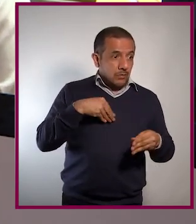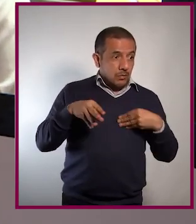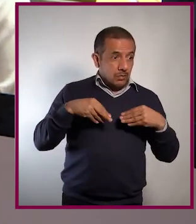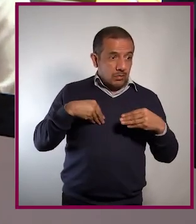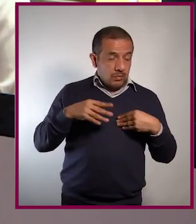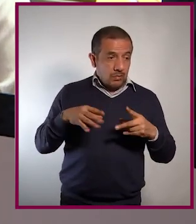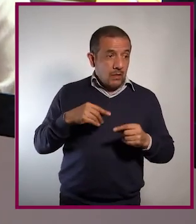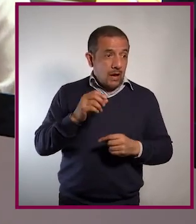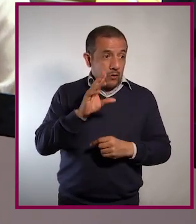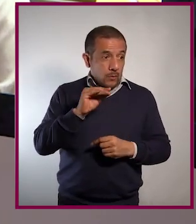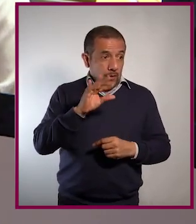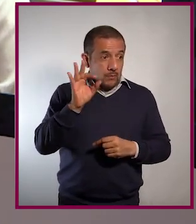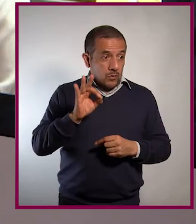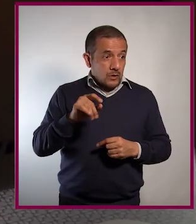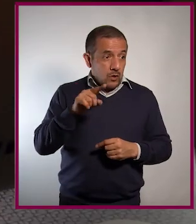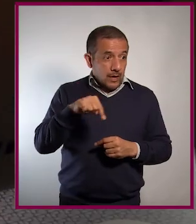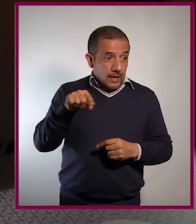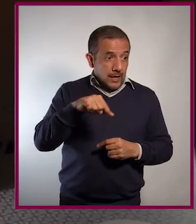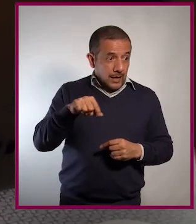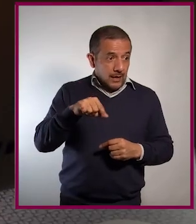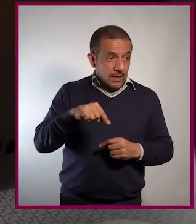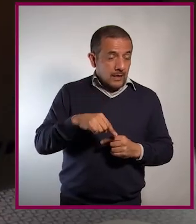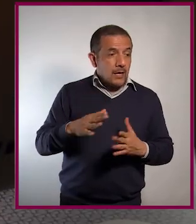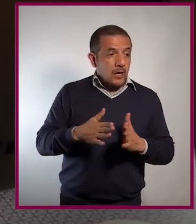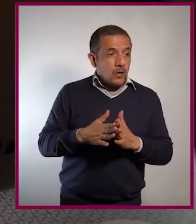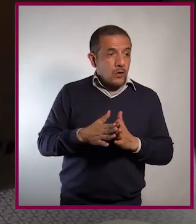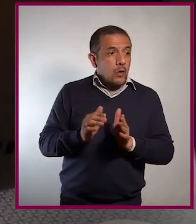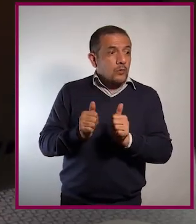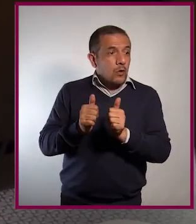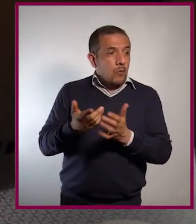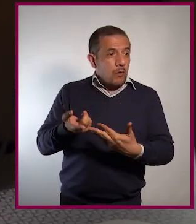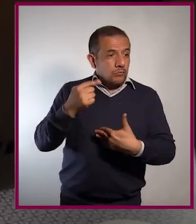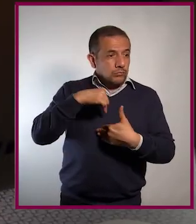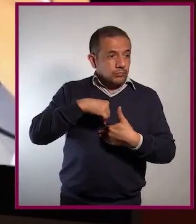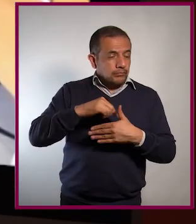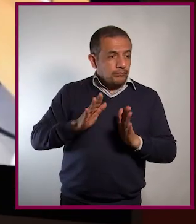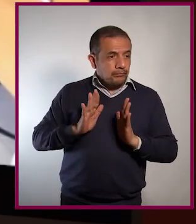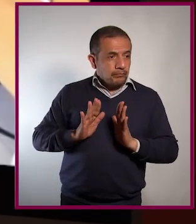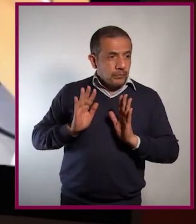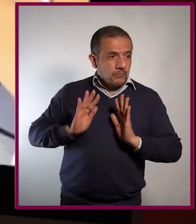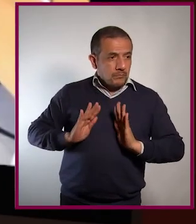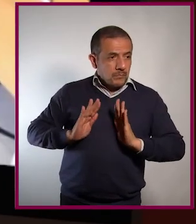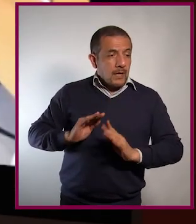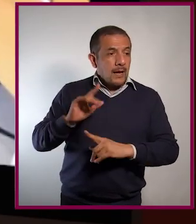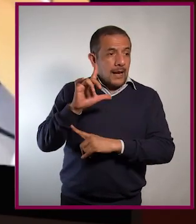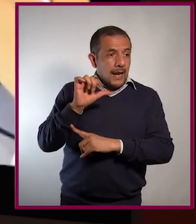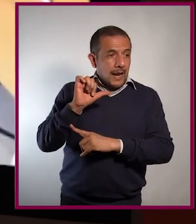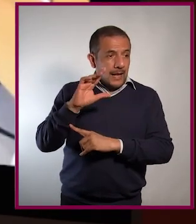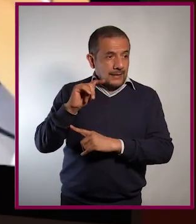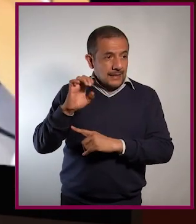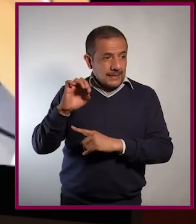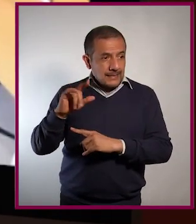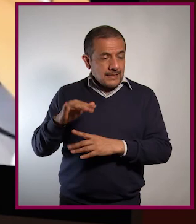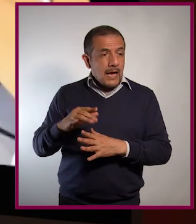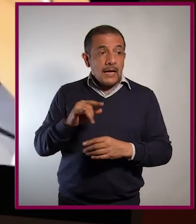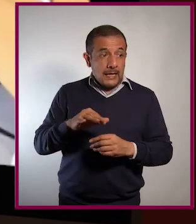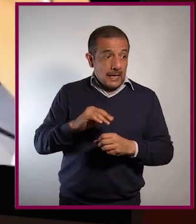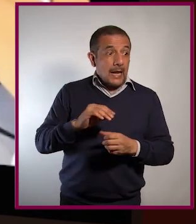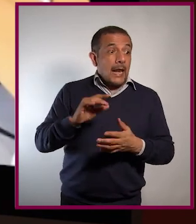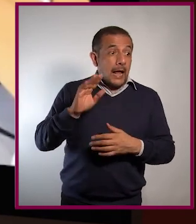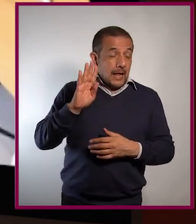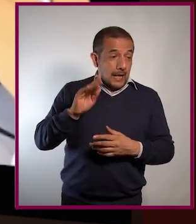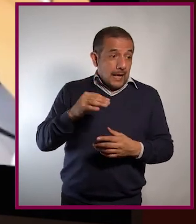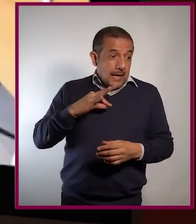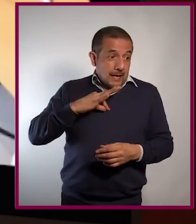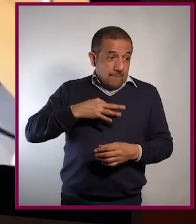se infectan de tuberculosis, que entran en este periodo de latencia que le llamamos, en donde no está